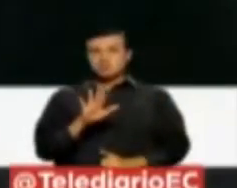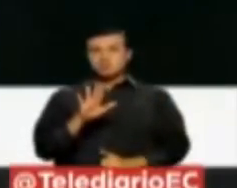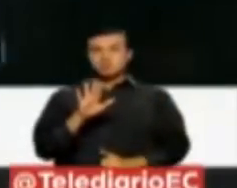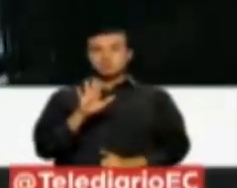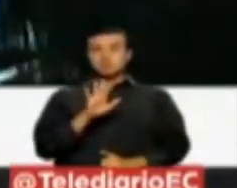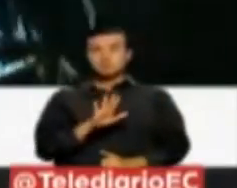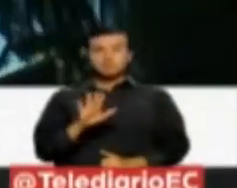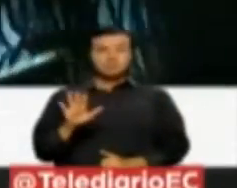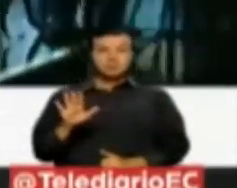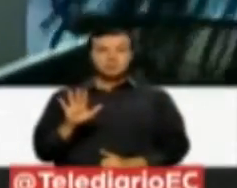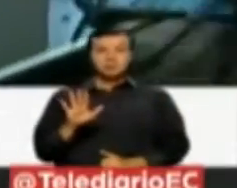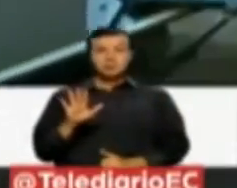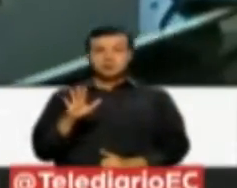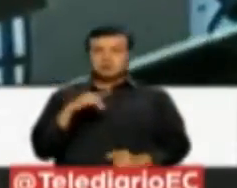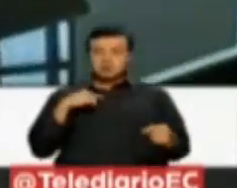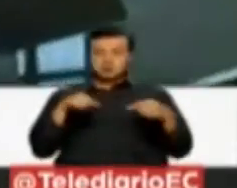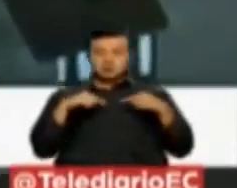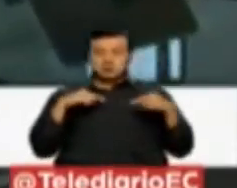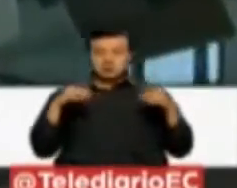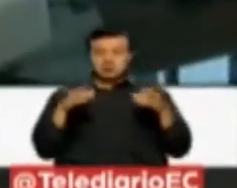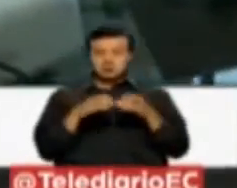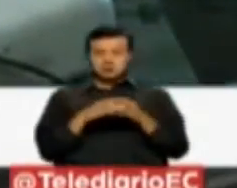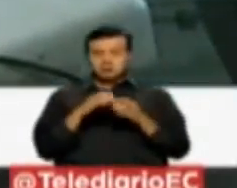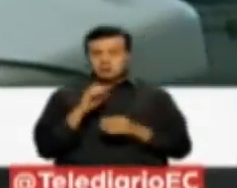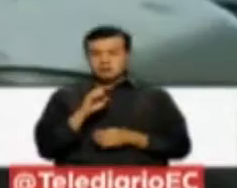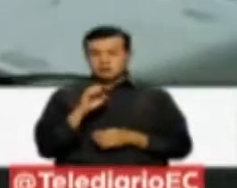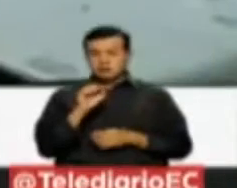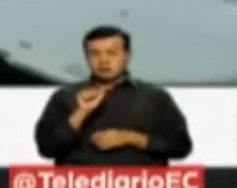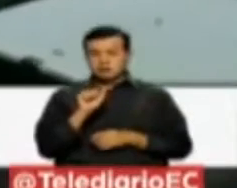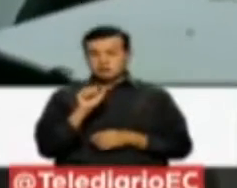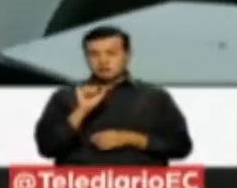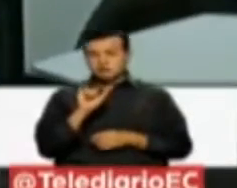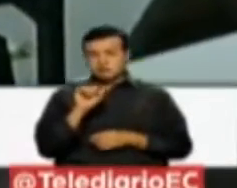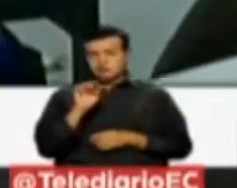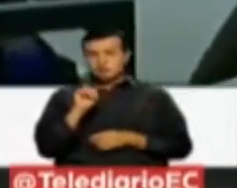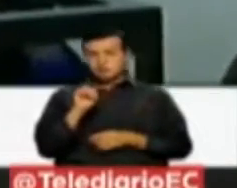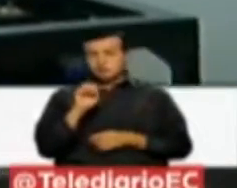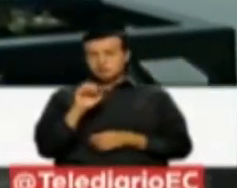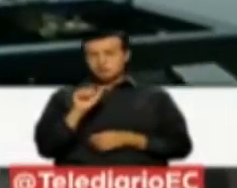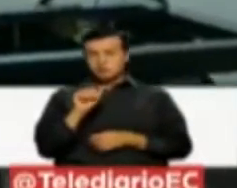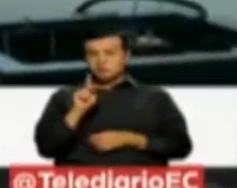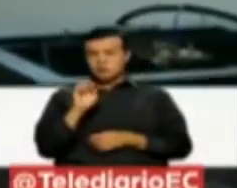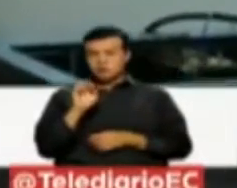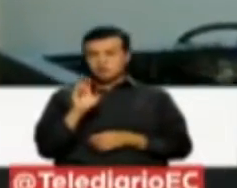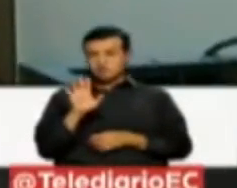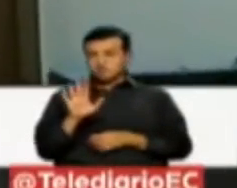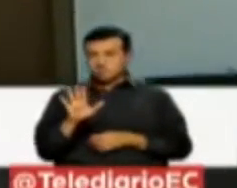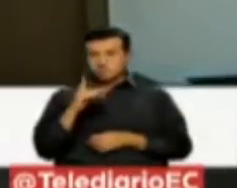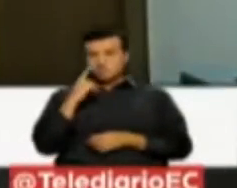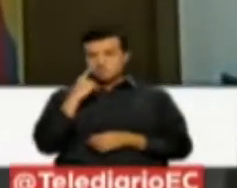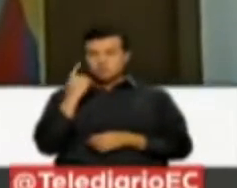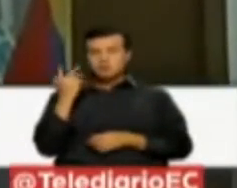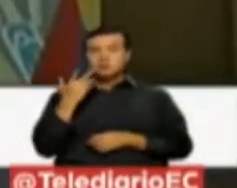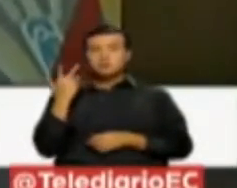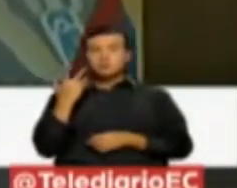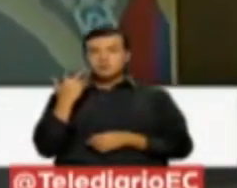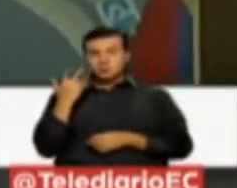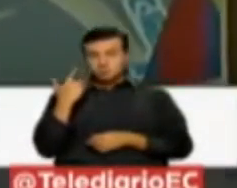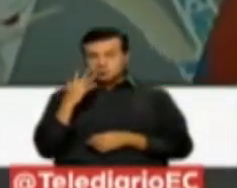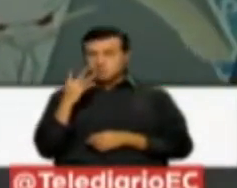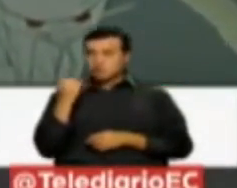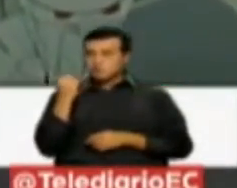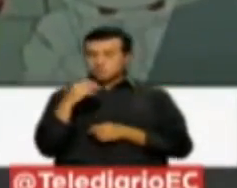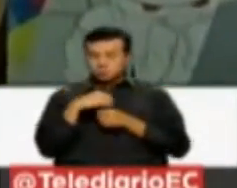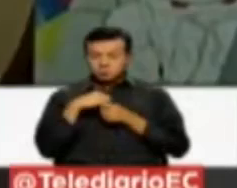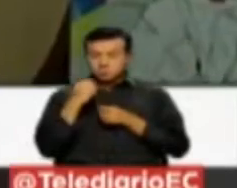operador de jefe de operaciones de Easy Makers. De alguna manera acá también se ha tratado de adquirir mediante